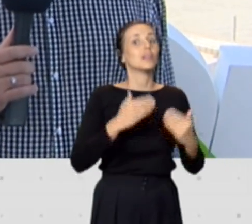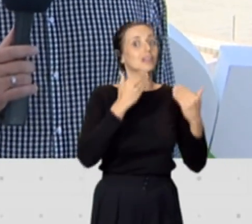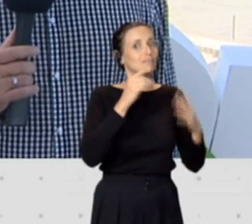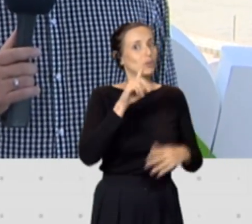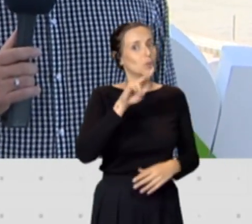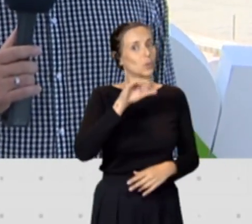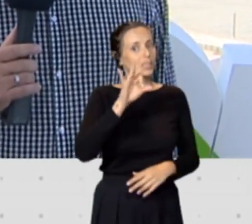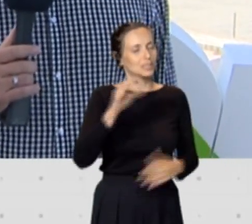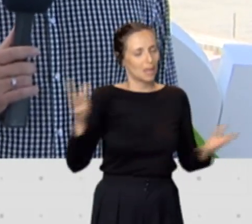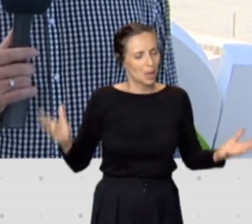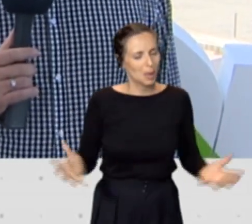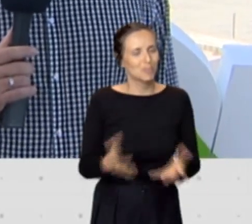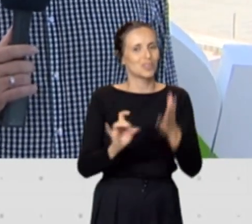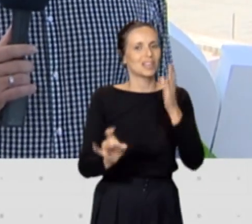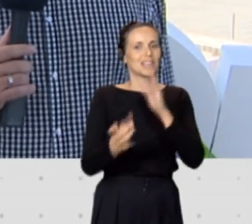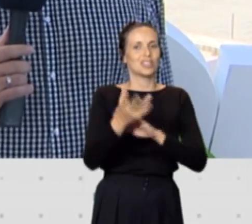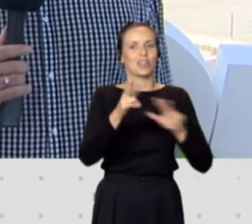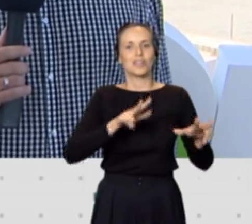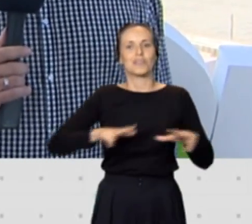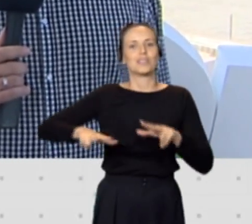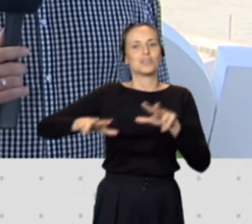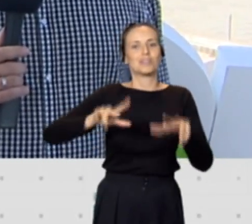seguimos dando a la creación audiovisual en nuestro chipi alago gracias muy buenos días